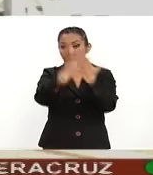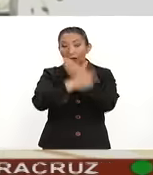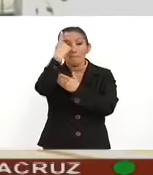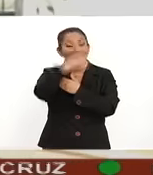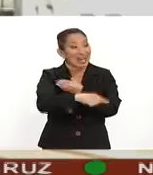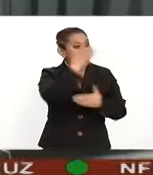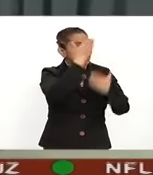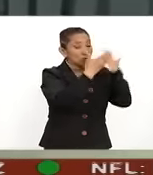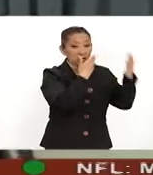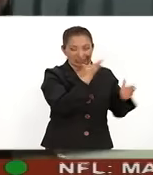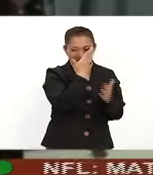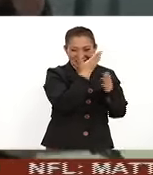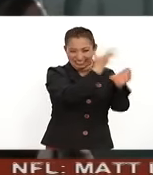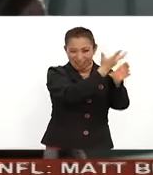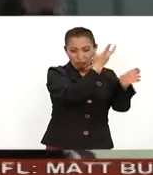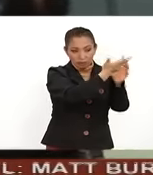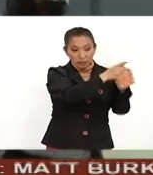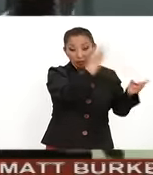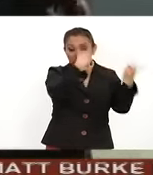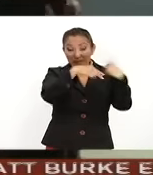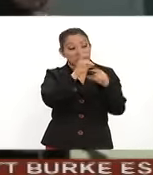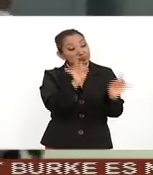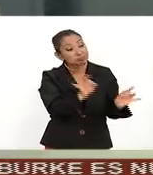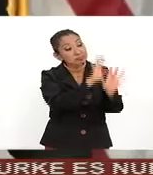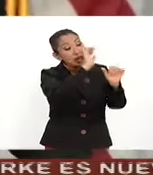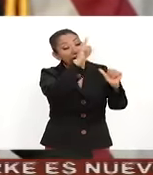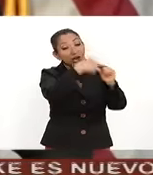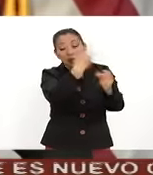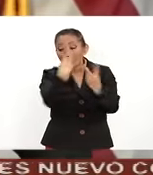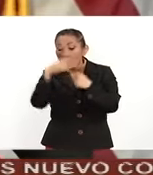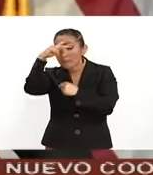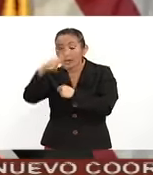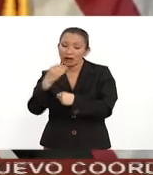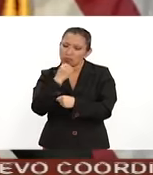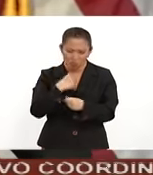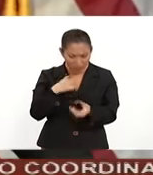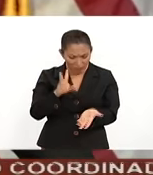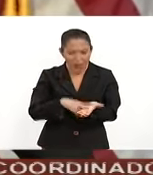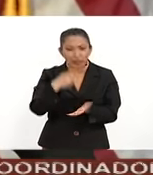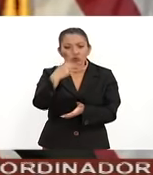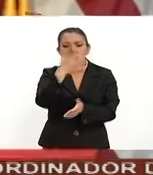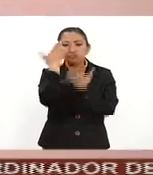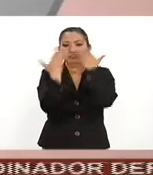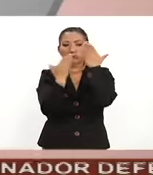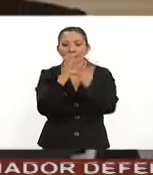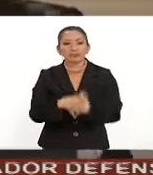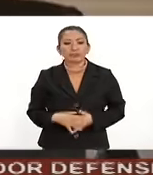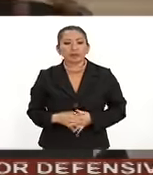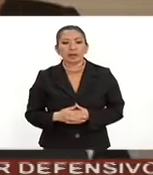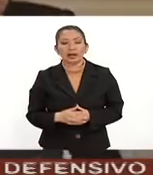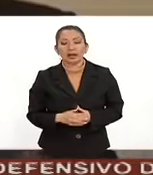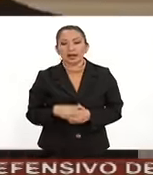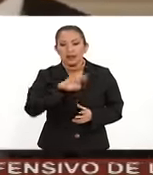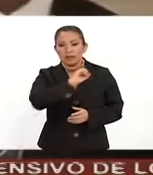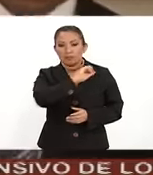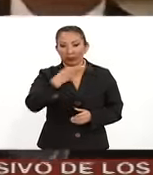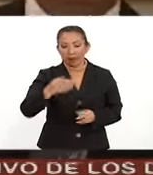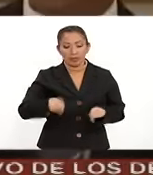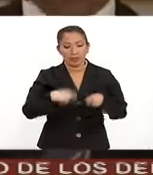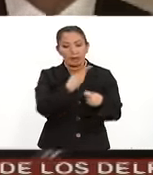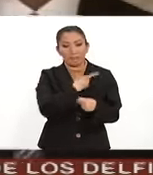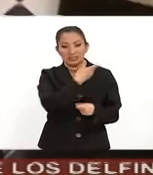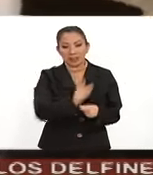revalidar estudios a jóvenes migrantes que ante las políticas de Donald Trump tengan que regresar a nuestro país. Barack Obama otorga